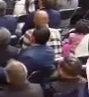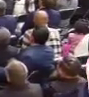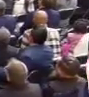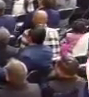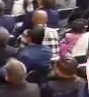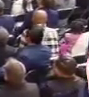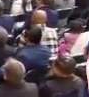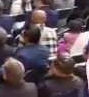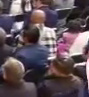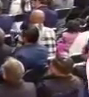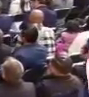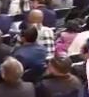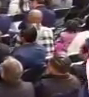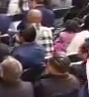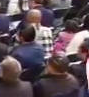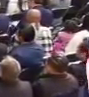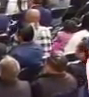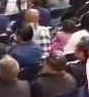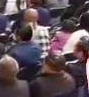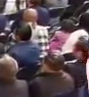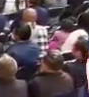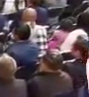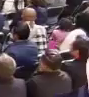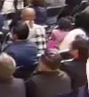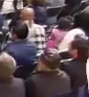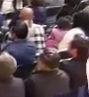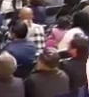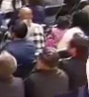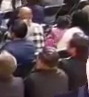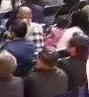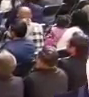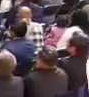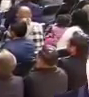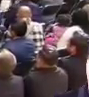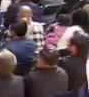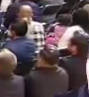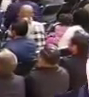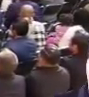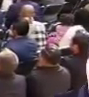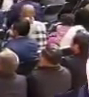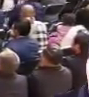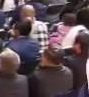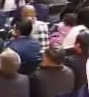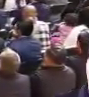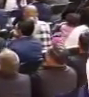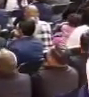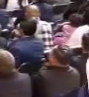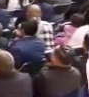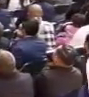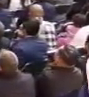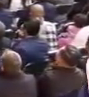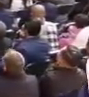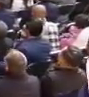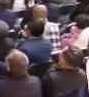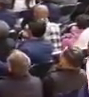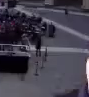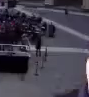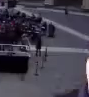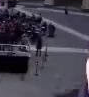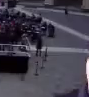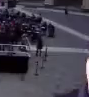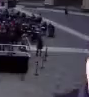Solicitamos la palabra a la directora general de la Comisión Nacional de Cultura Física y Deporte, Ana Gabriela Guevara Espinosa.